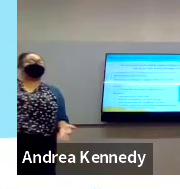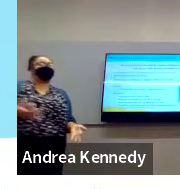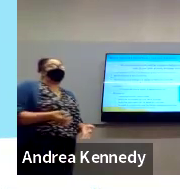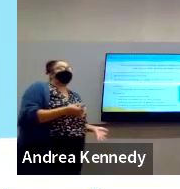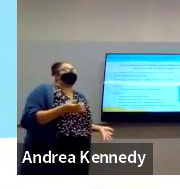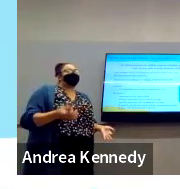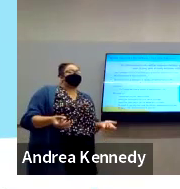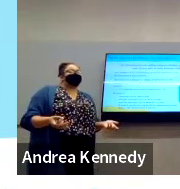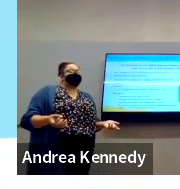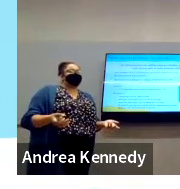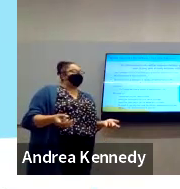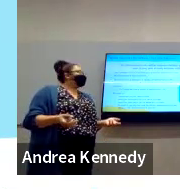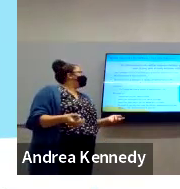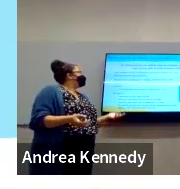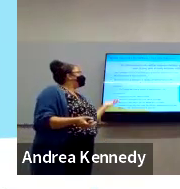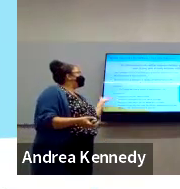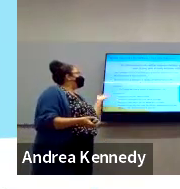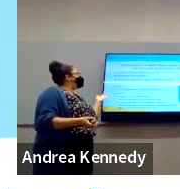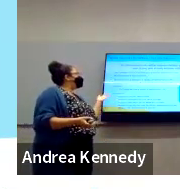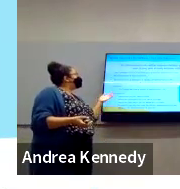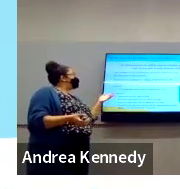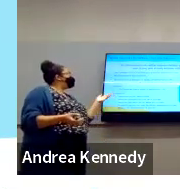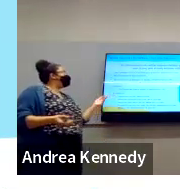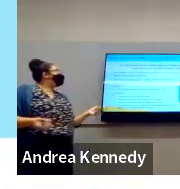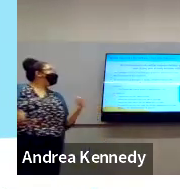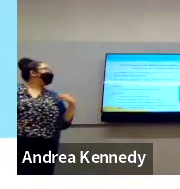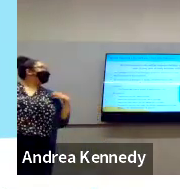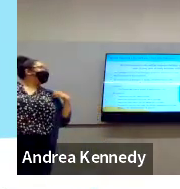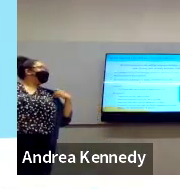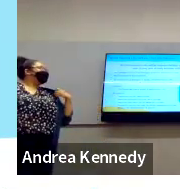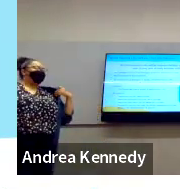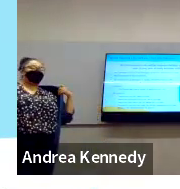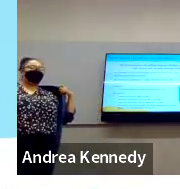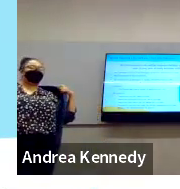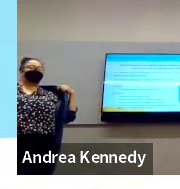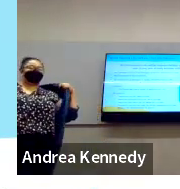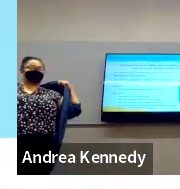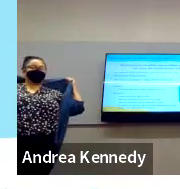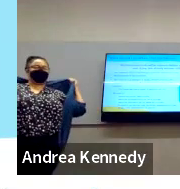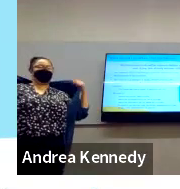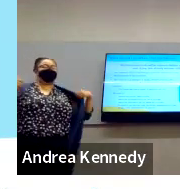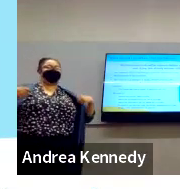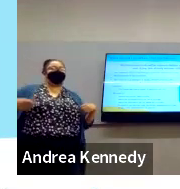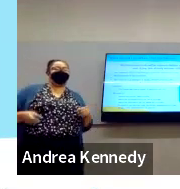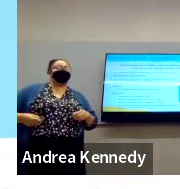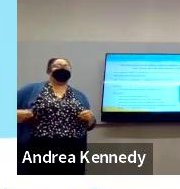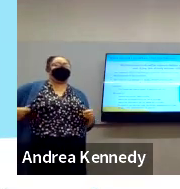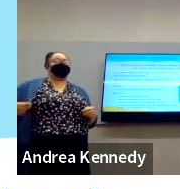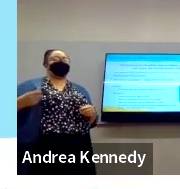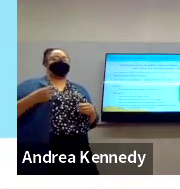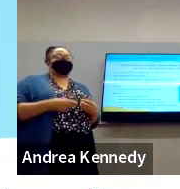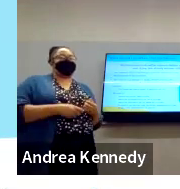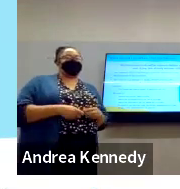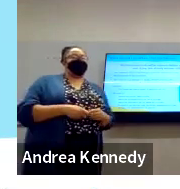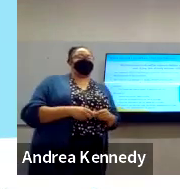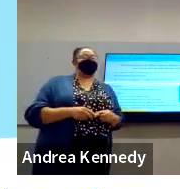Okay, and so for tenants, what should you do when you get a petition? So a fully covered unit